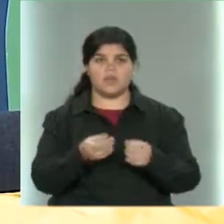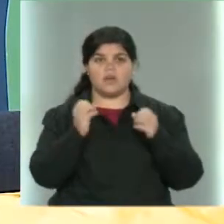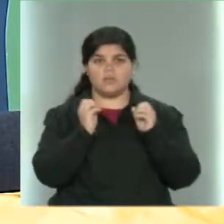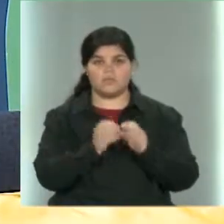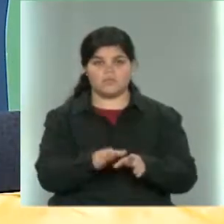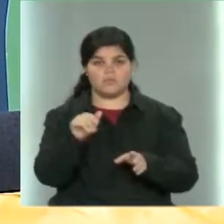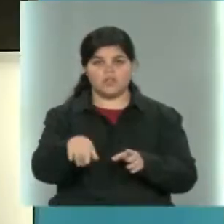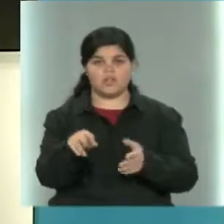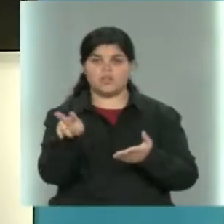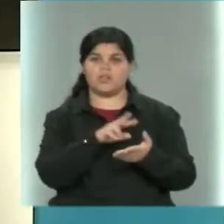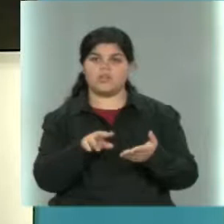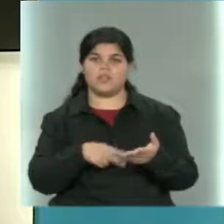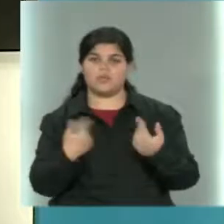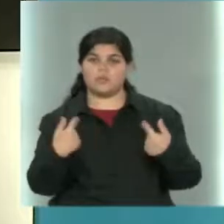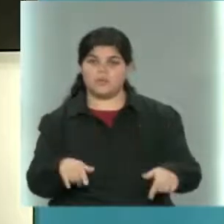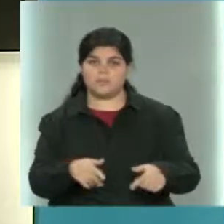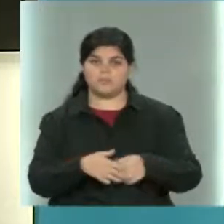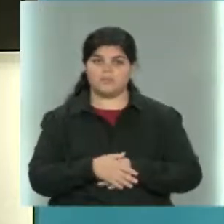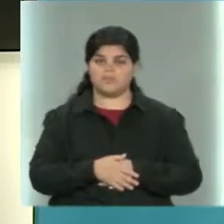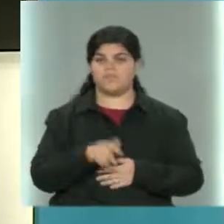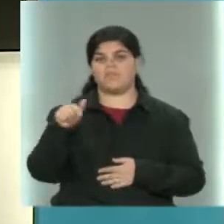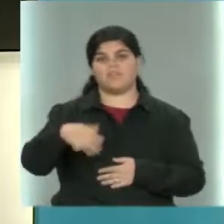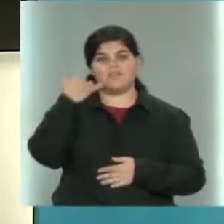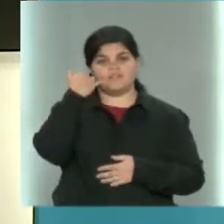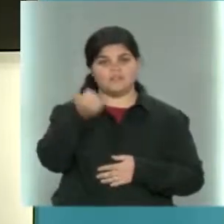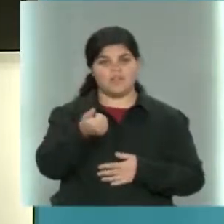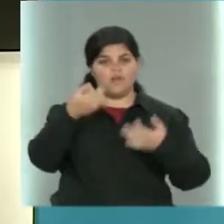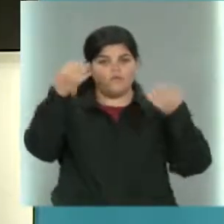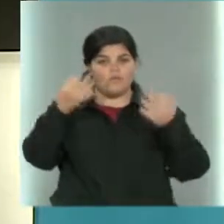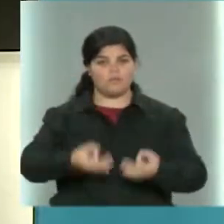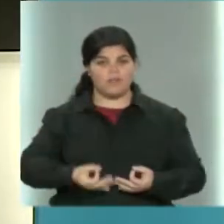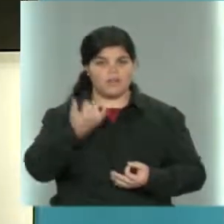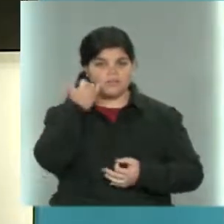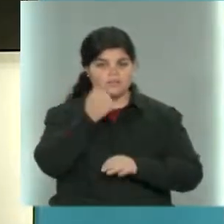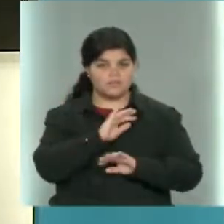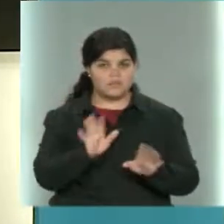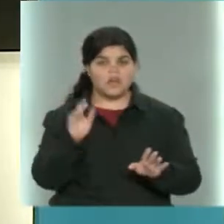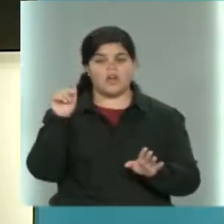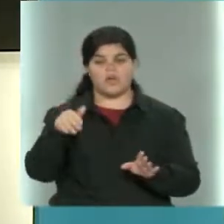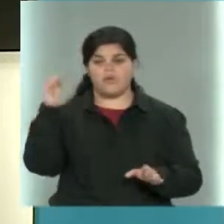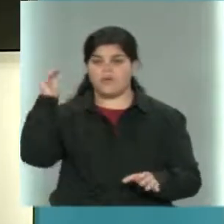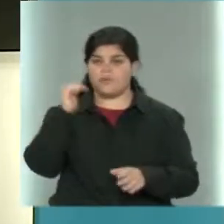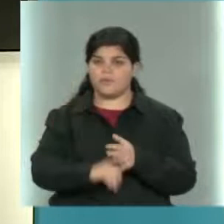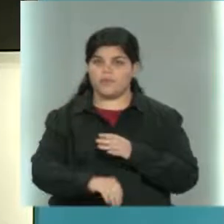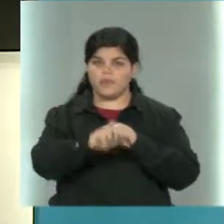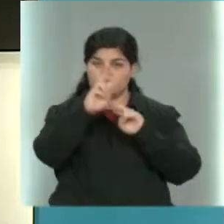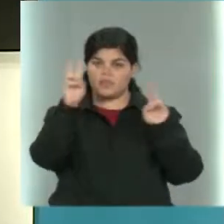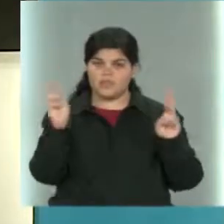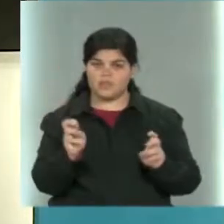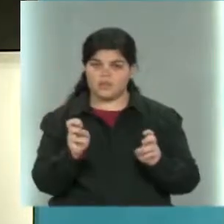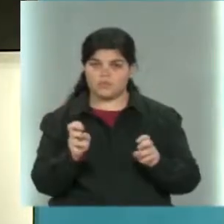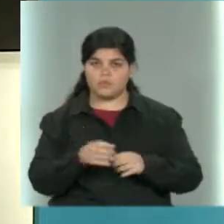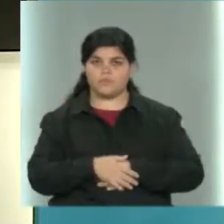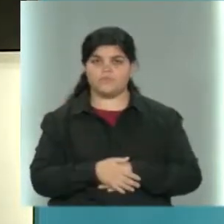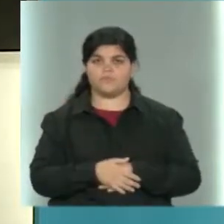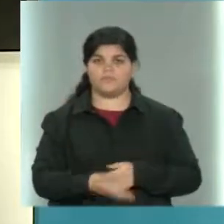esto, que es la literatura. Ahora sí, ya hecha la presentación formal, vamos a empezar a meternos en esto de, bueno, esos títulos. Pero antes que